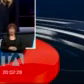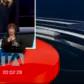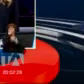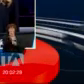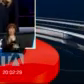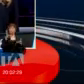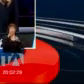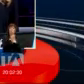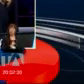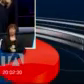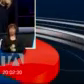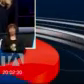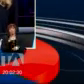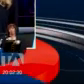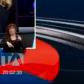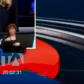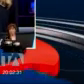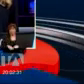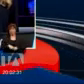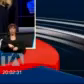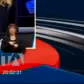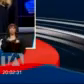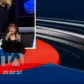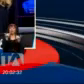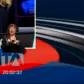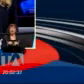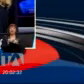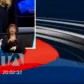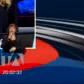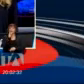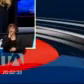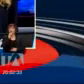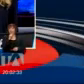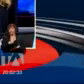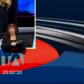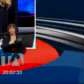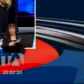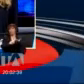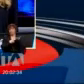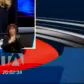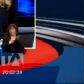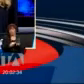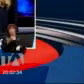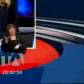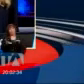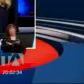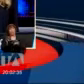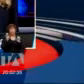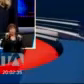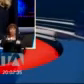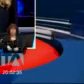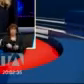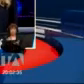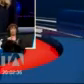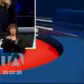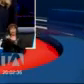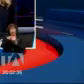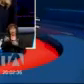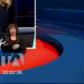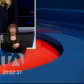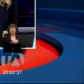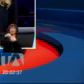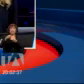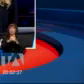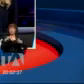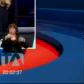Hola, Milton, amigos, buenas noches. Esto, sin embargo, no está en firme y deberá ser discutido como una posibilidad más de pago al interior de una